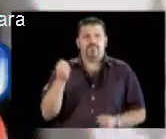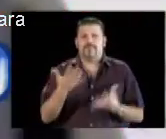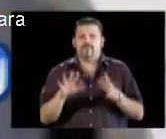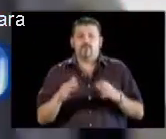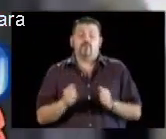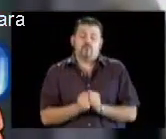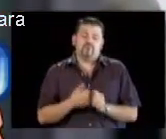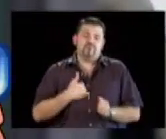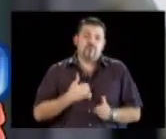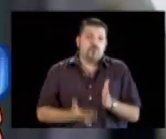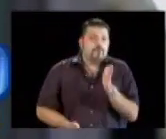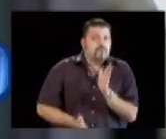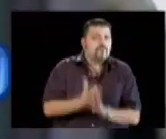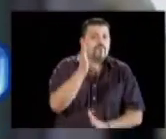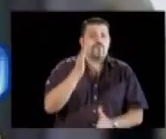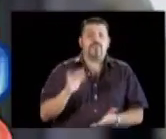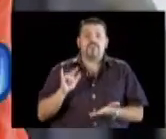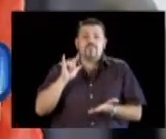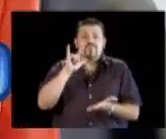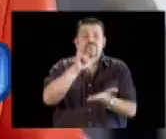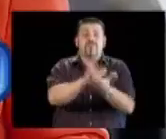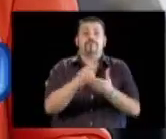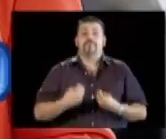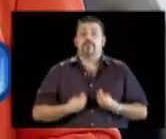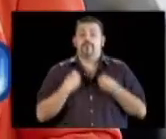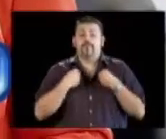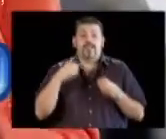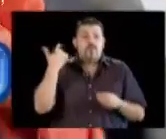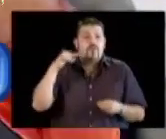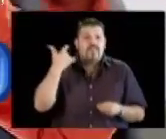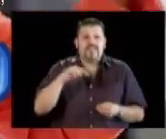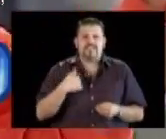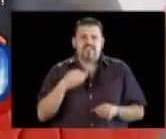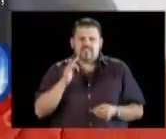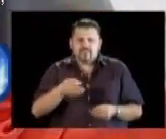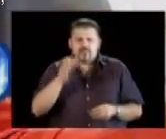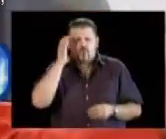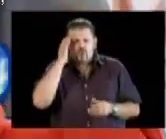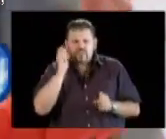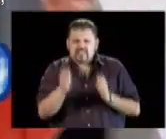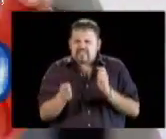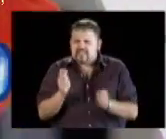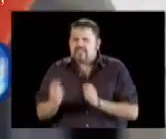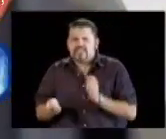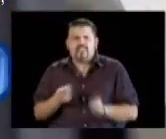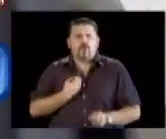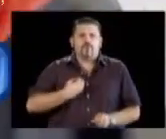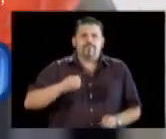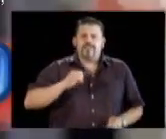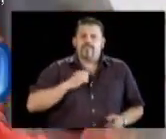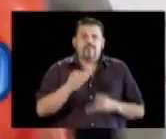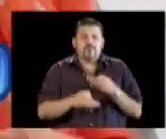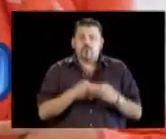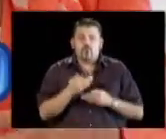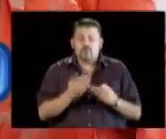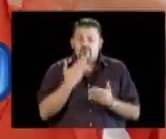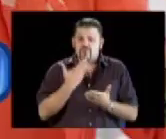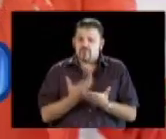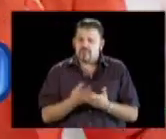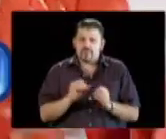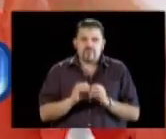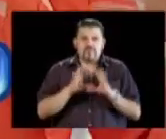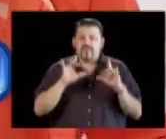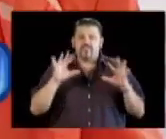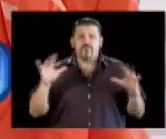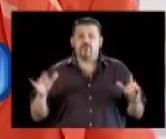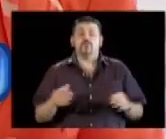a vivir a Guadalajara y empecé a dirigir los destinos de OmniLife. Y ustedes ya saben toda la historia maravillosa, increíble de amor.